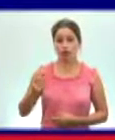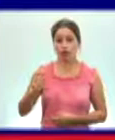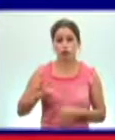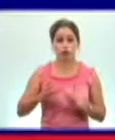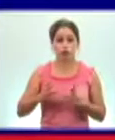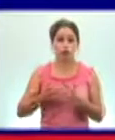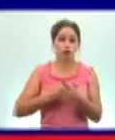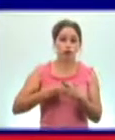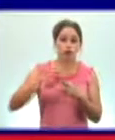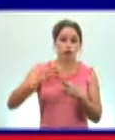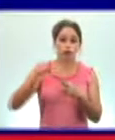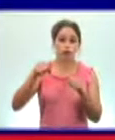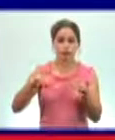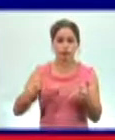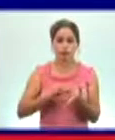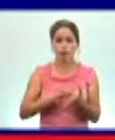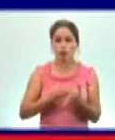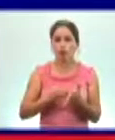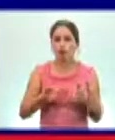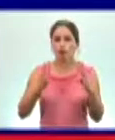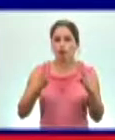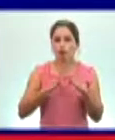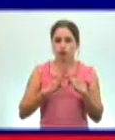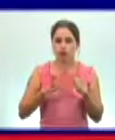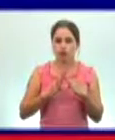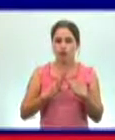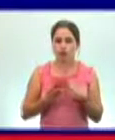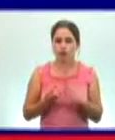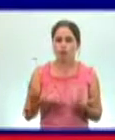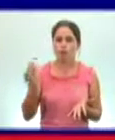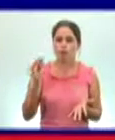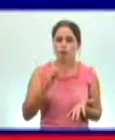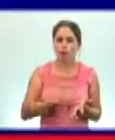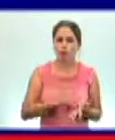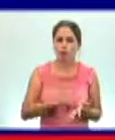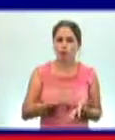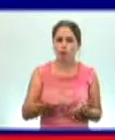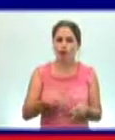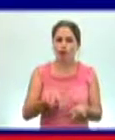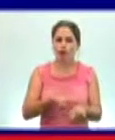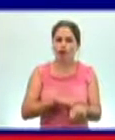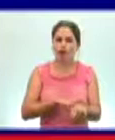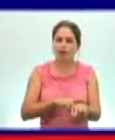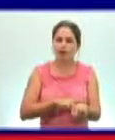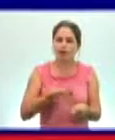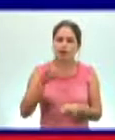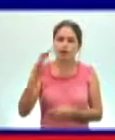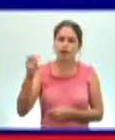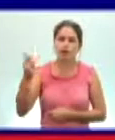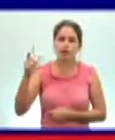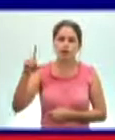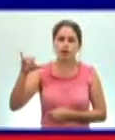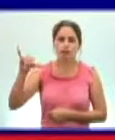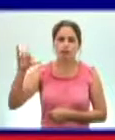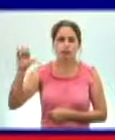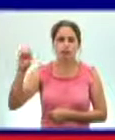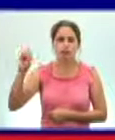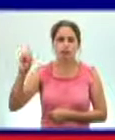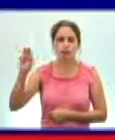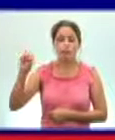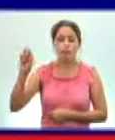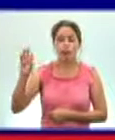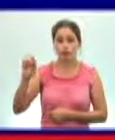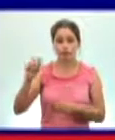en que viva. Es la dominación quien impuso el racismo, es la dominación quien impuso el fenómeno de las razas, no fue